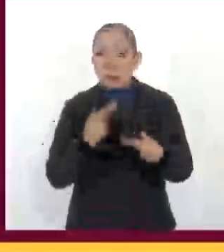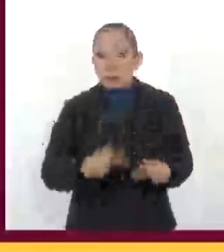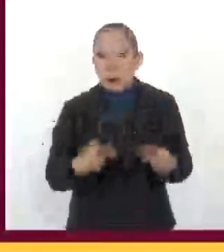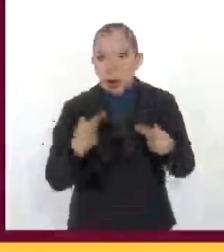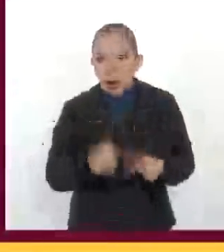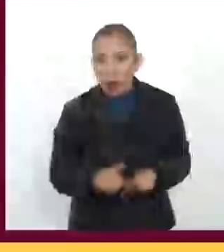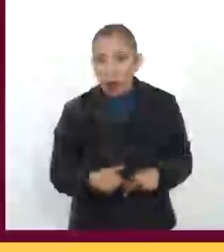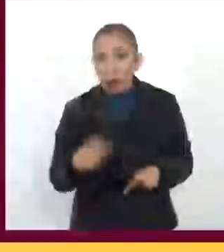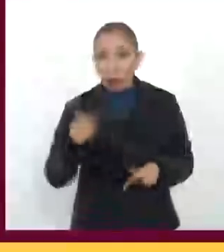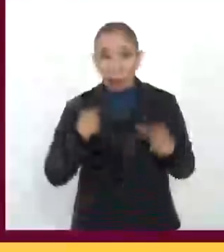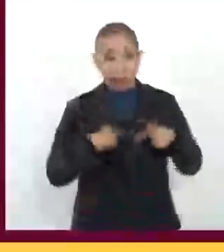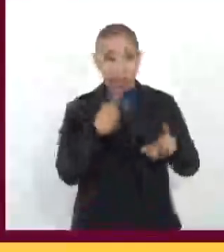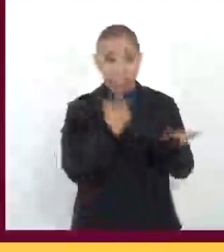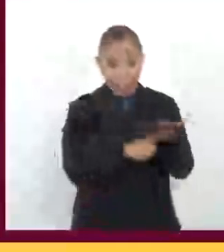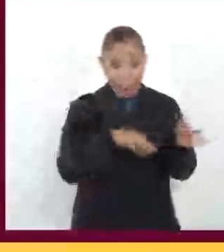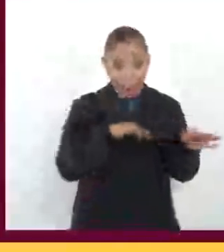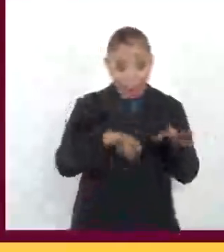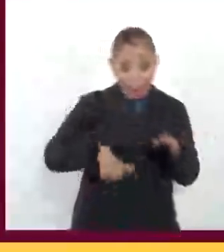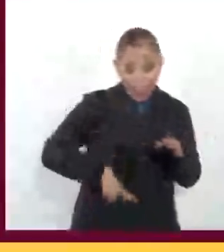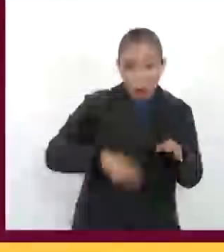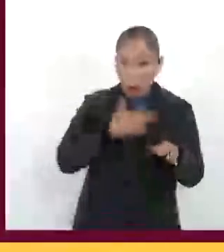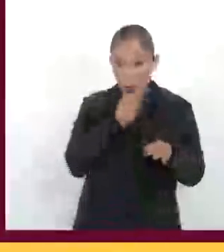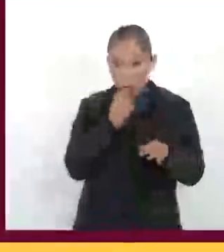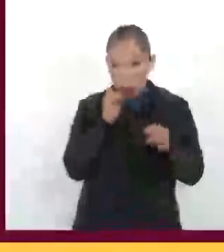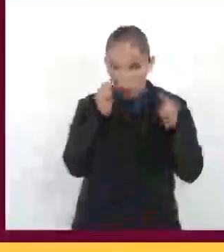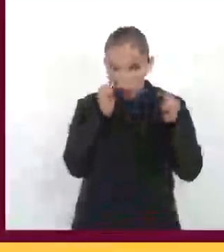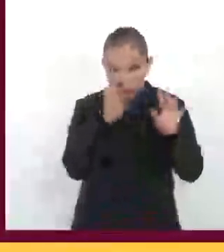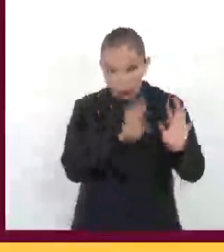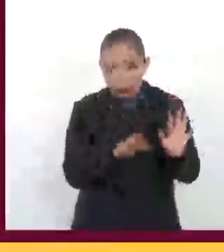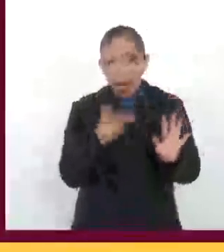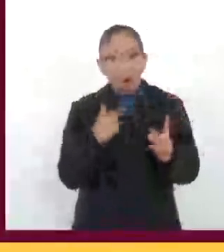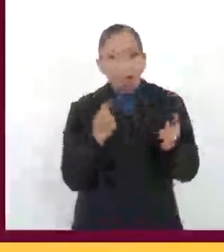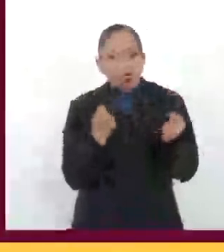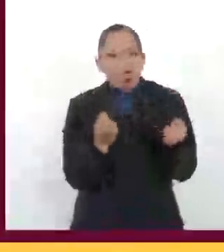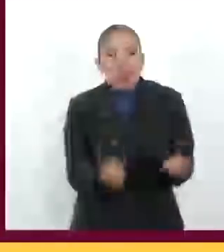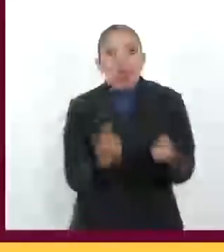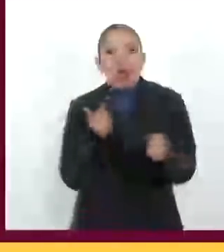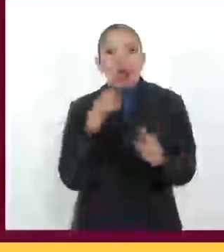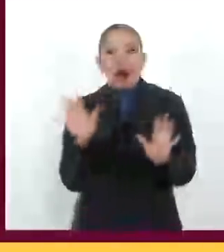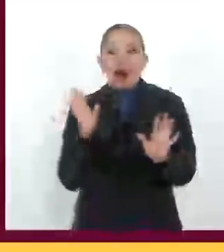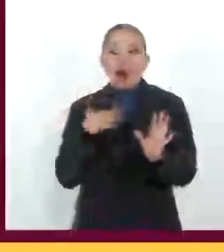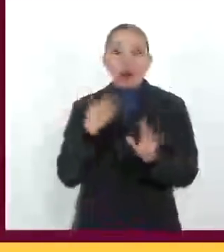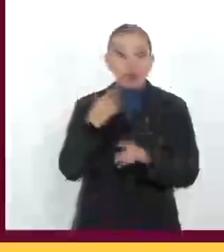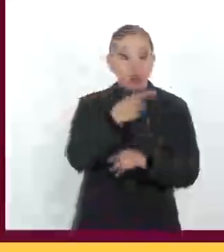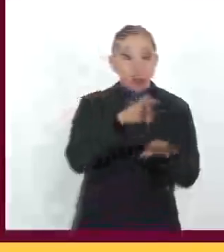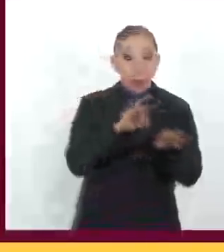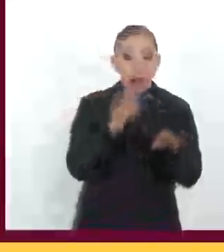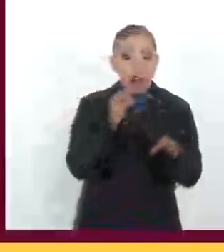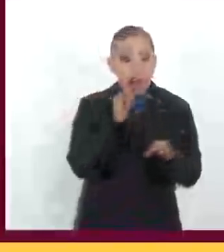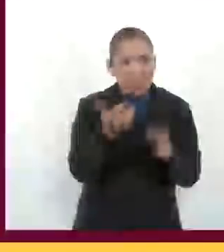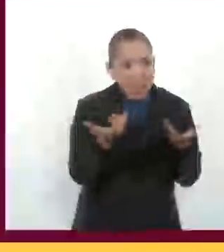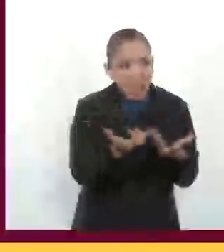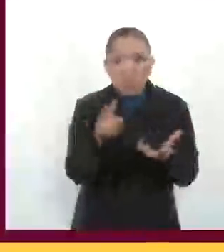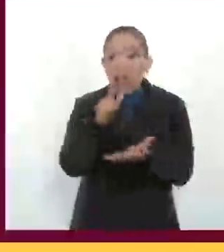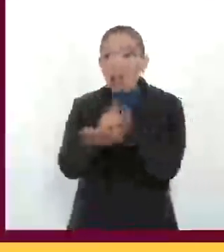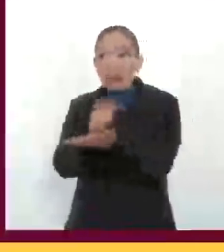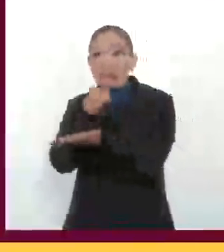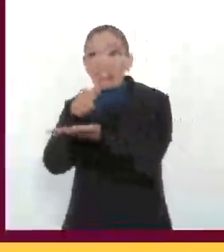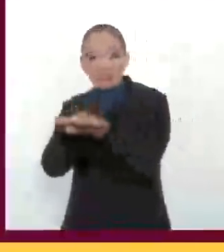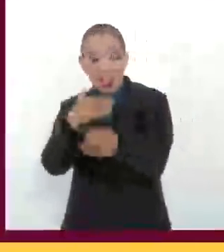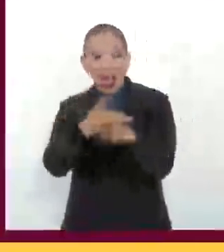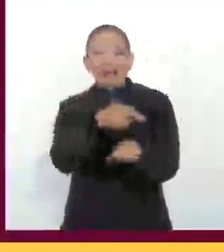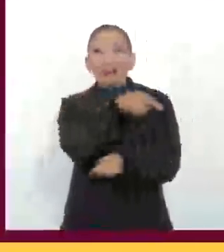las personas. Cuando una servidora pública o un servidor público no cumple o se aparta de sus obligaciones, la